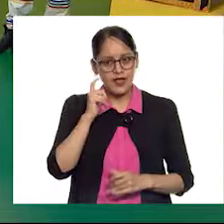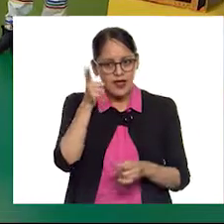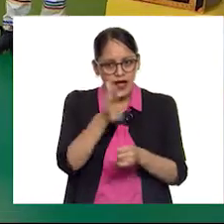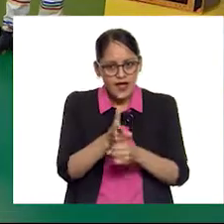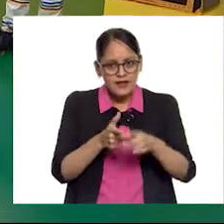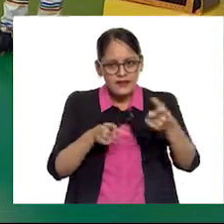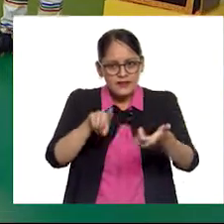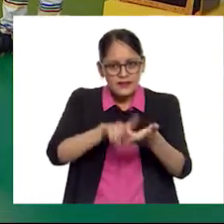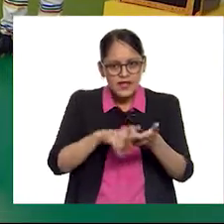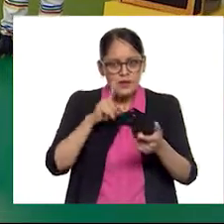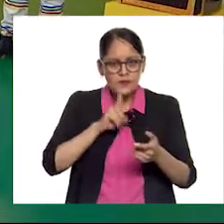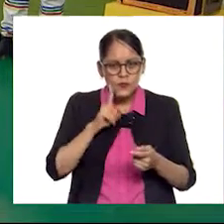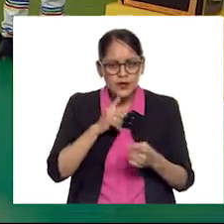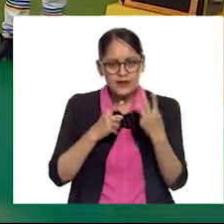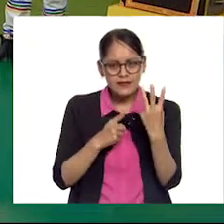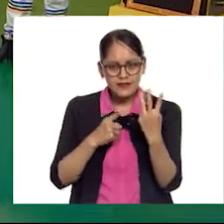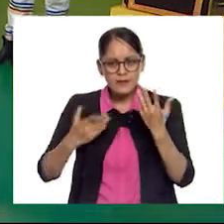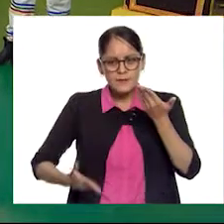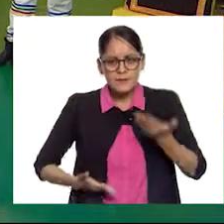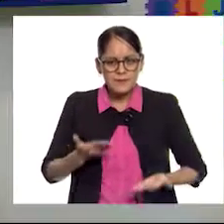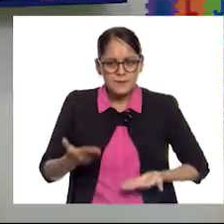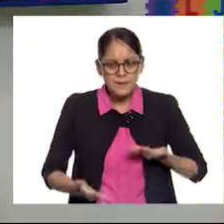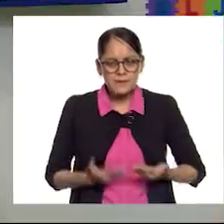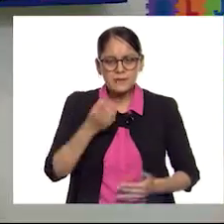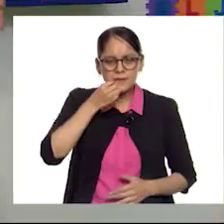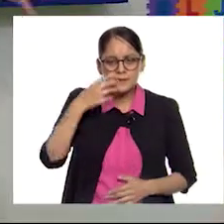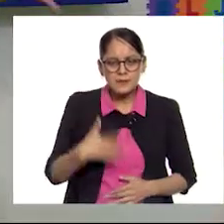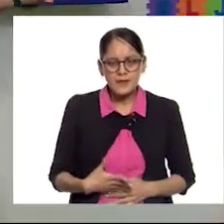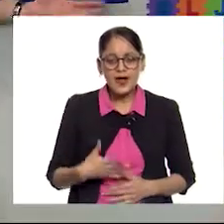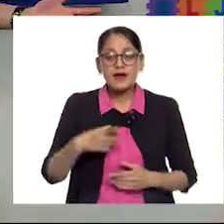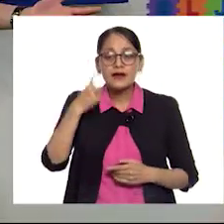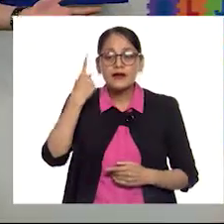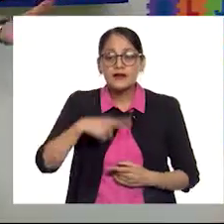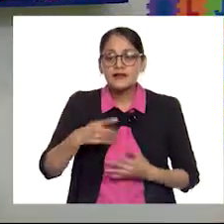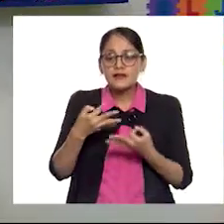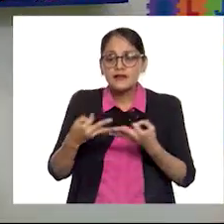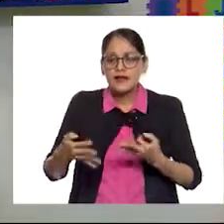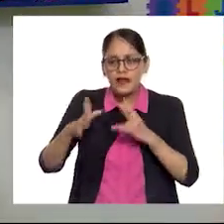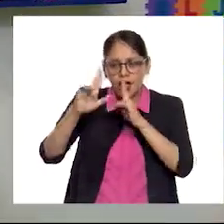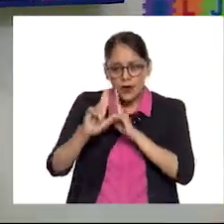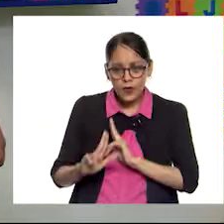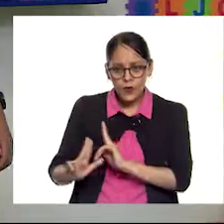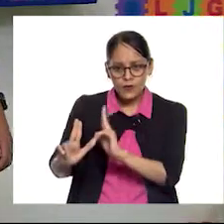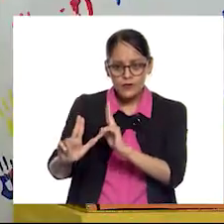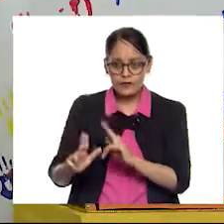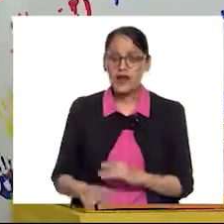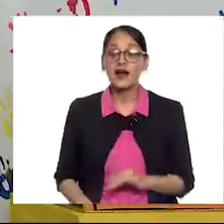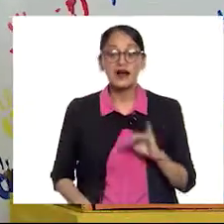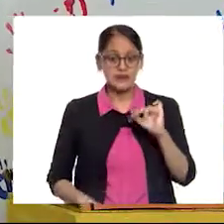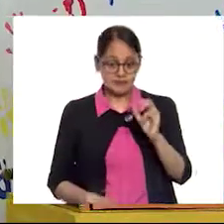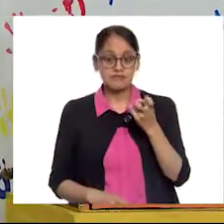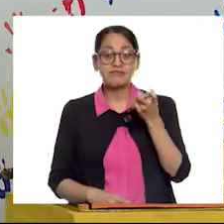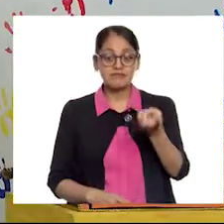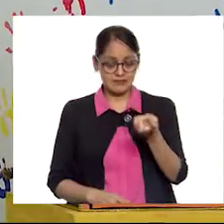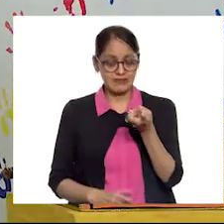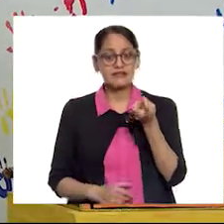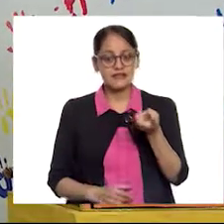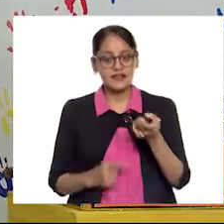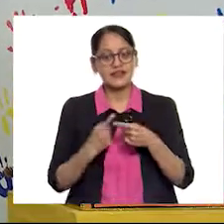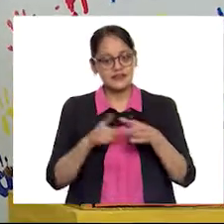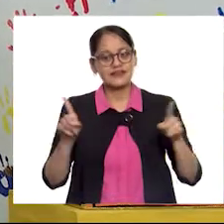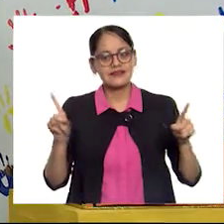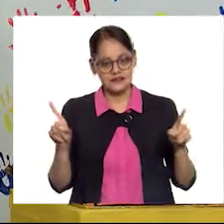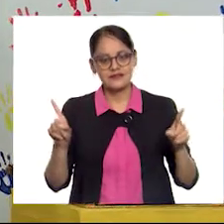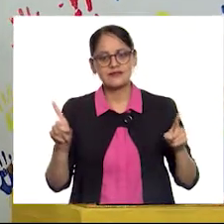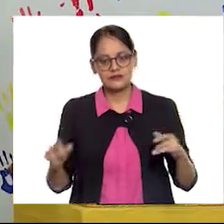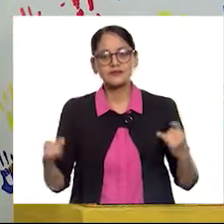tres bailarinas haciendo una danza padrísima en honor a la tierra. Exacto, una manifestación artística diferente.